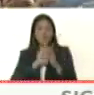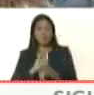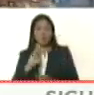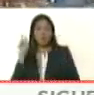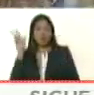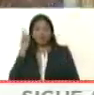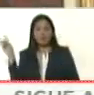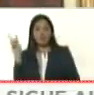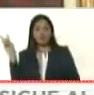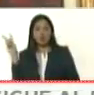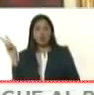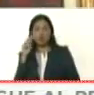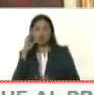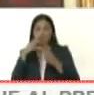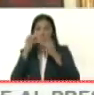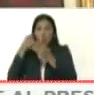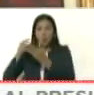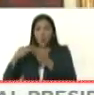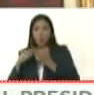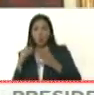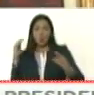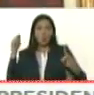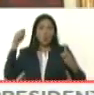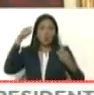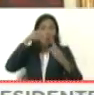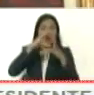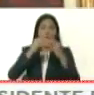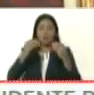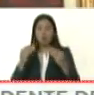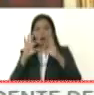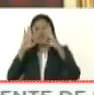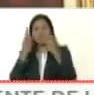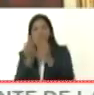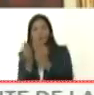está. Todo esto llega a la familia más humilde.